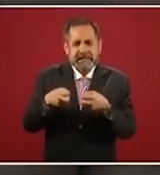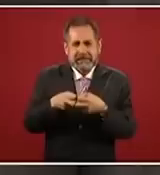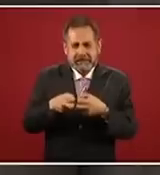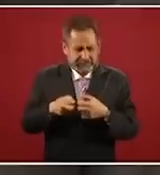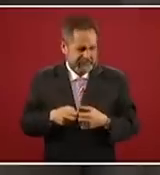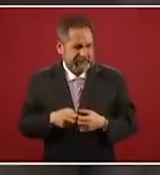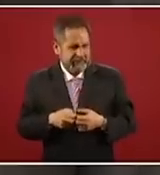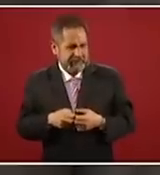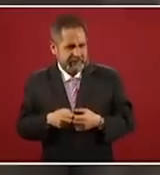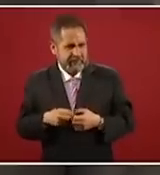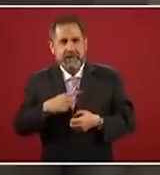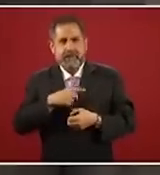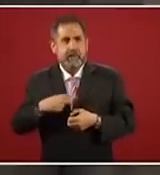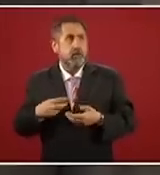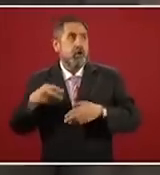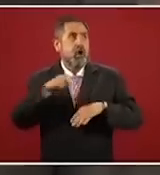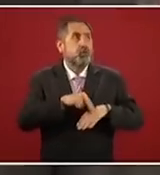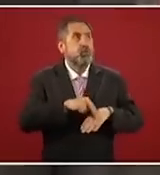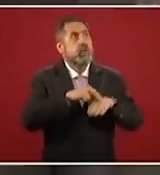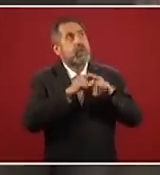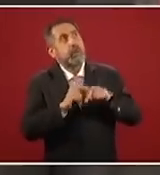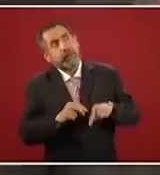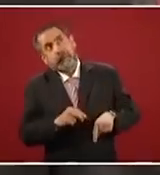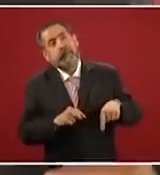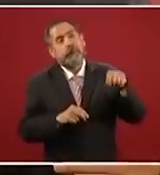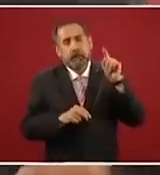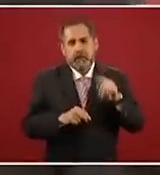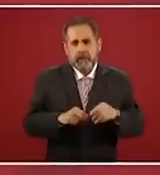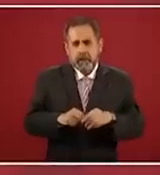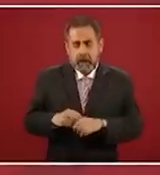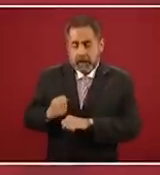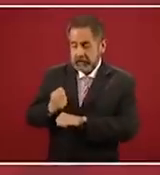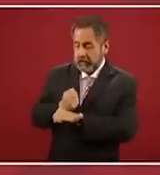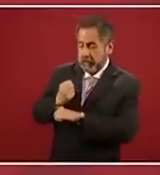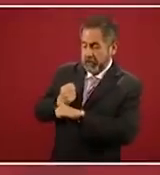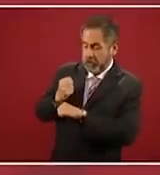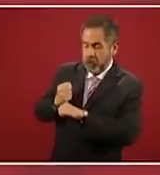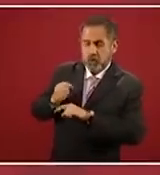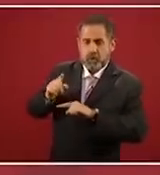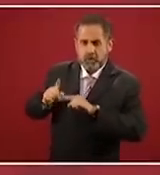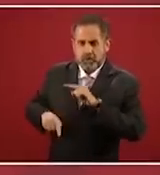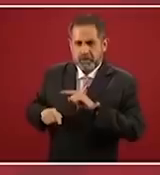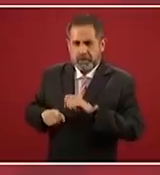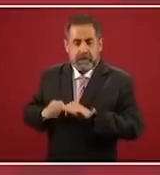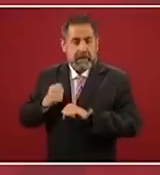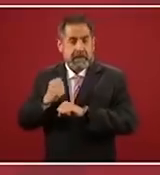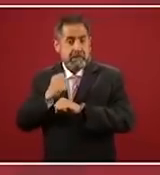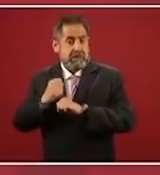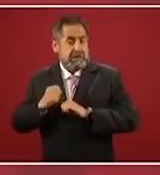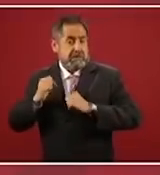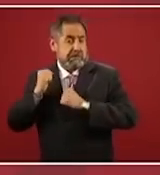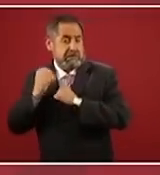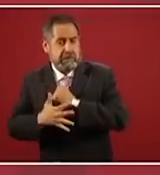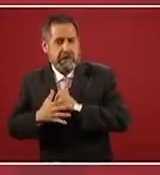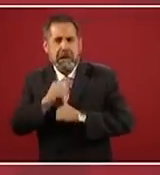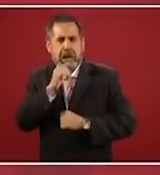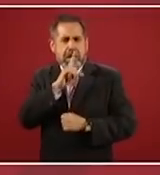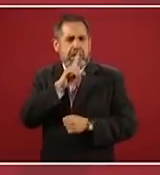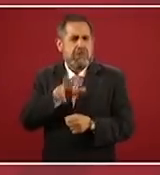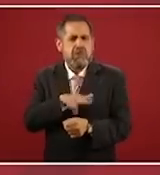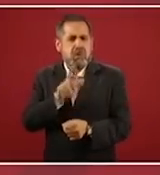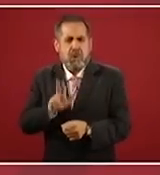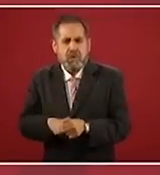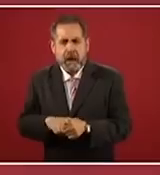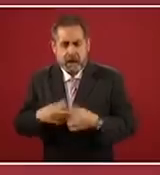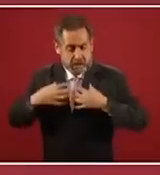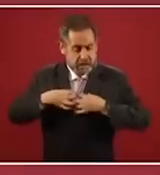porque teníamos que subir, y se quita sus zapatos, que no eran de lujo, sus zapatos, ni